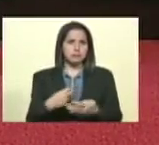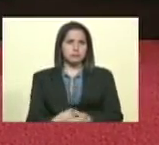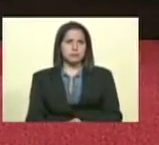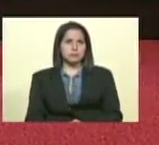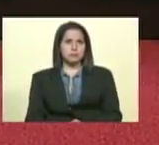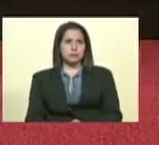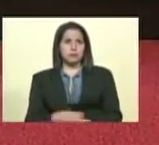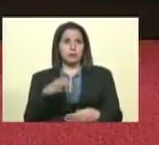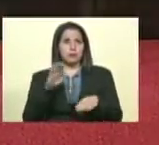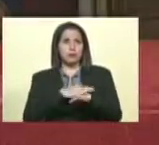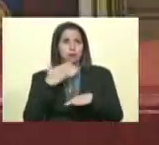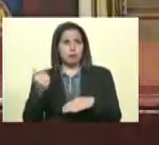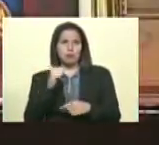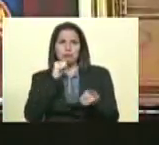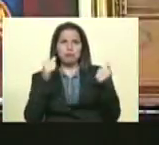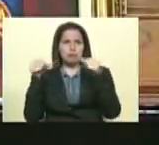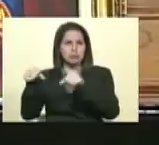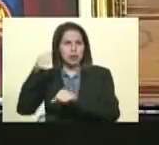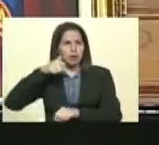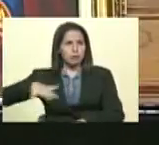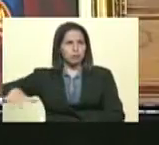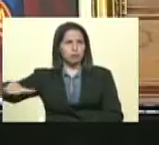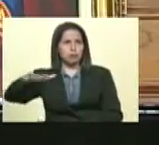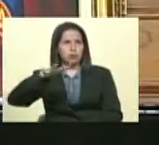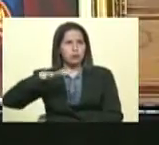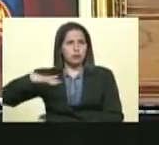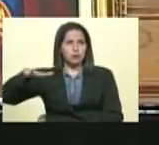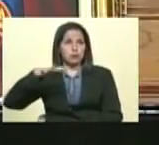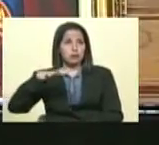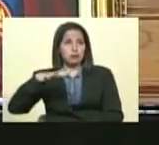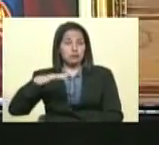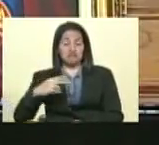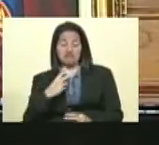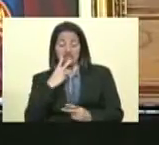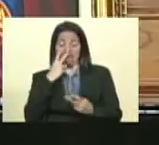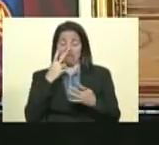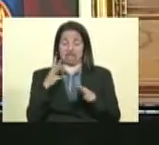Porque desprecian al pueblo, porque el pueblo les huele mal,